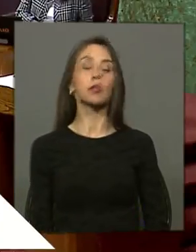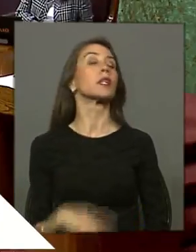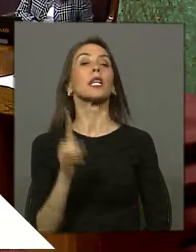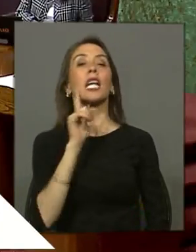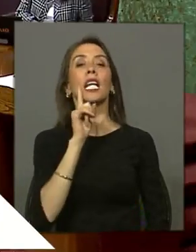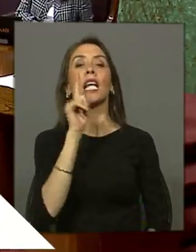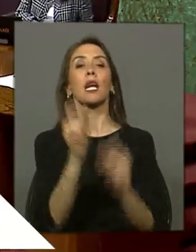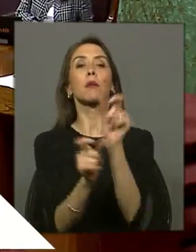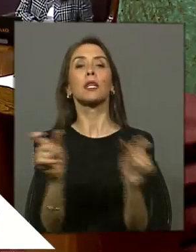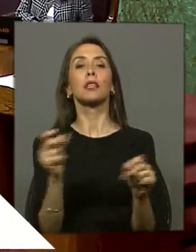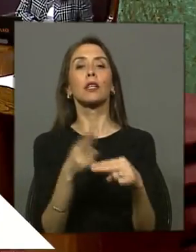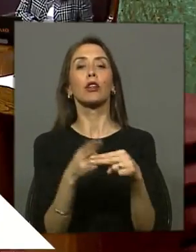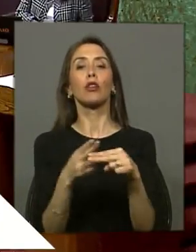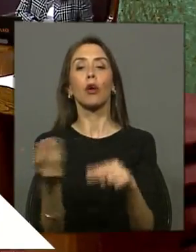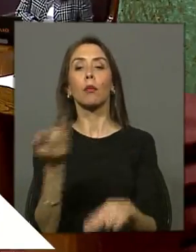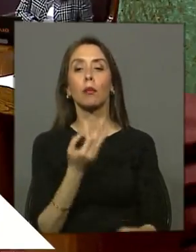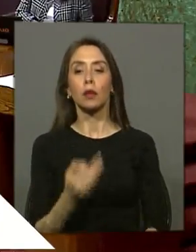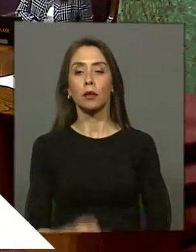presidente quienes